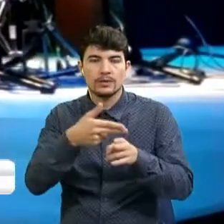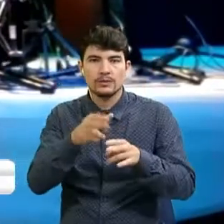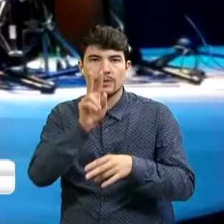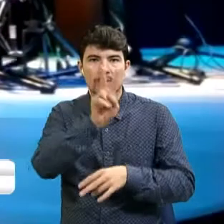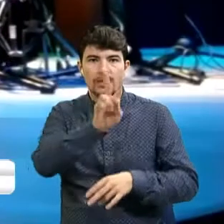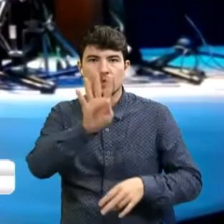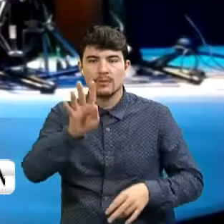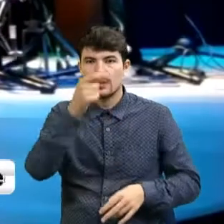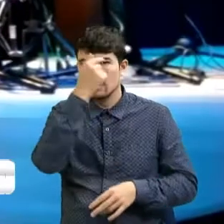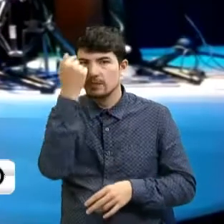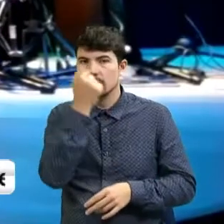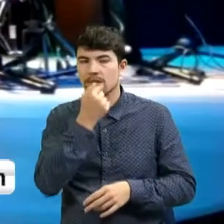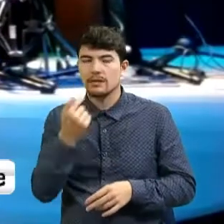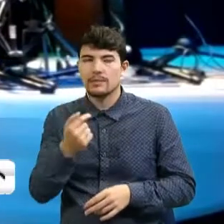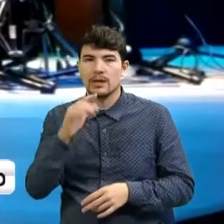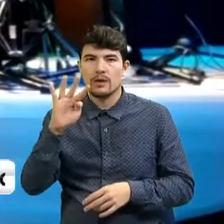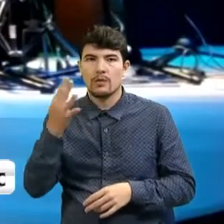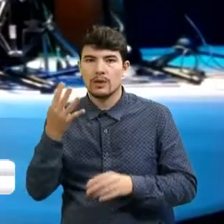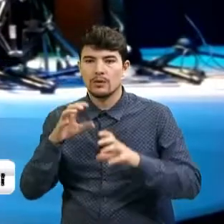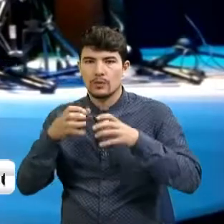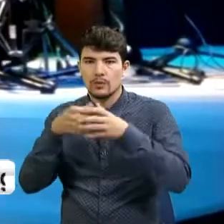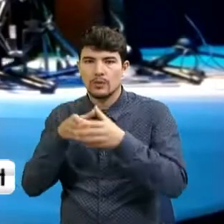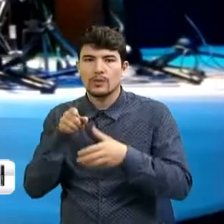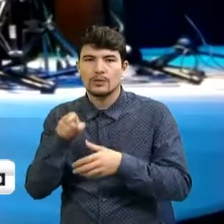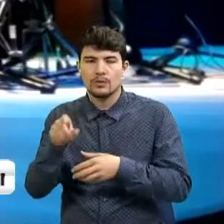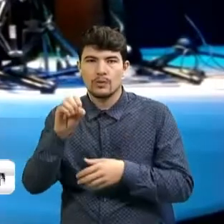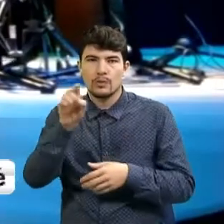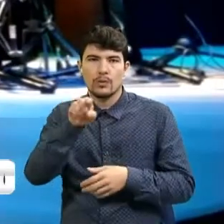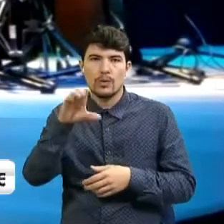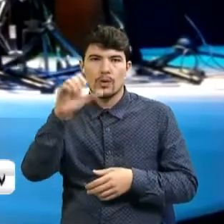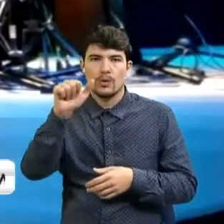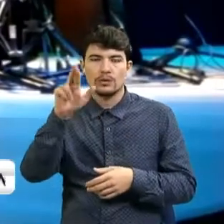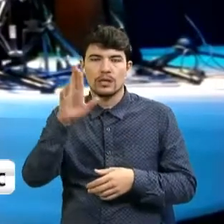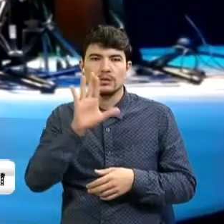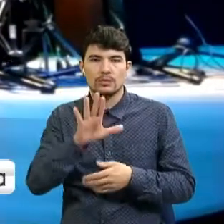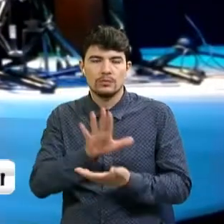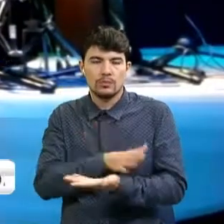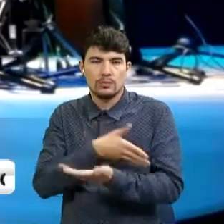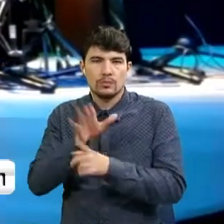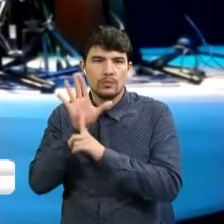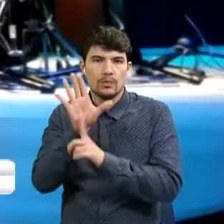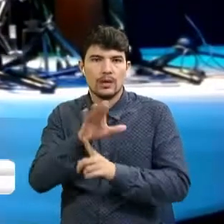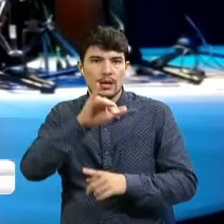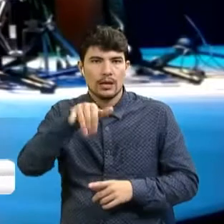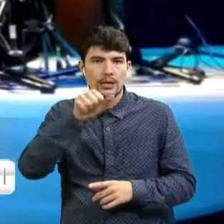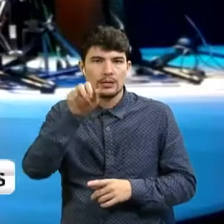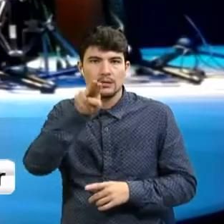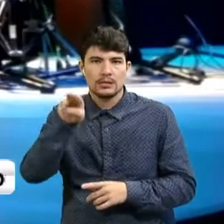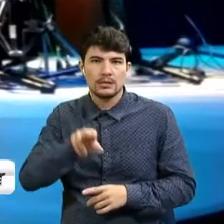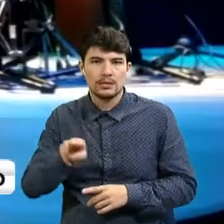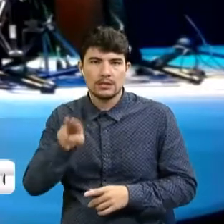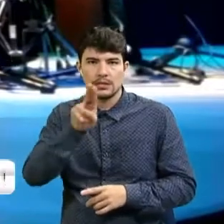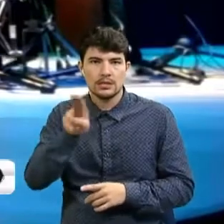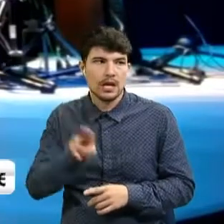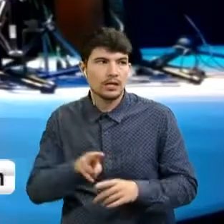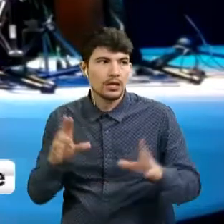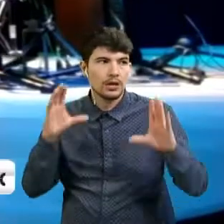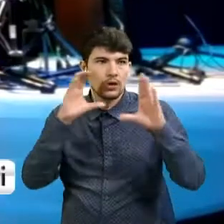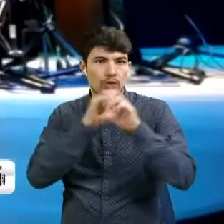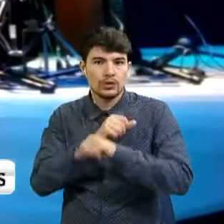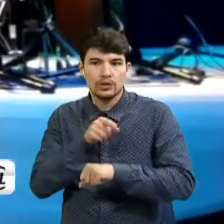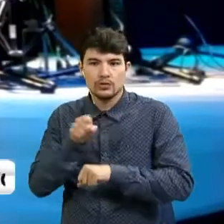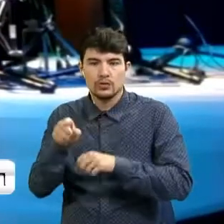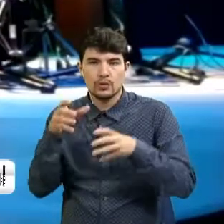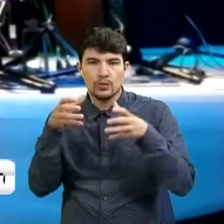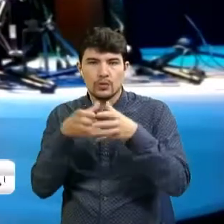24 de septiembre el cuarteto de Óscar Acevedo en un concierto de jazz titulado Jazz a la Noche. El grupo está